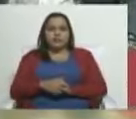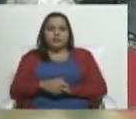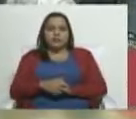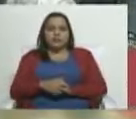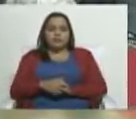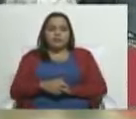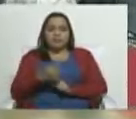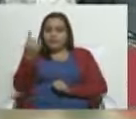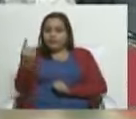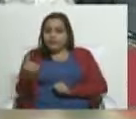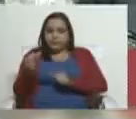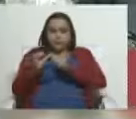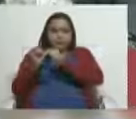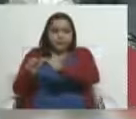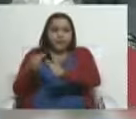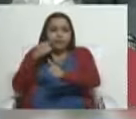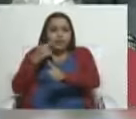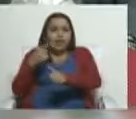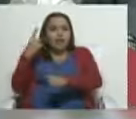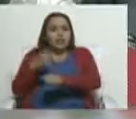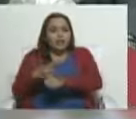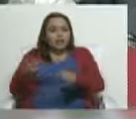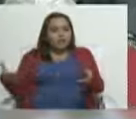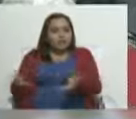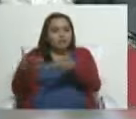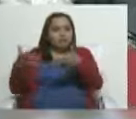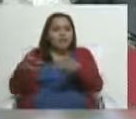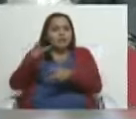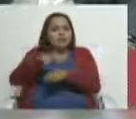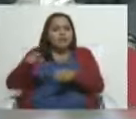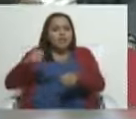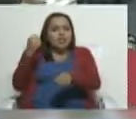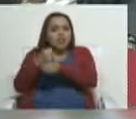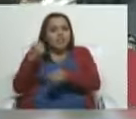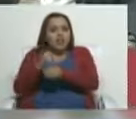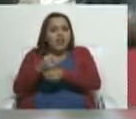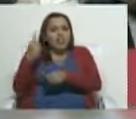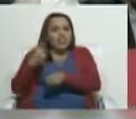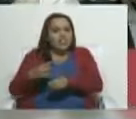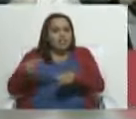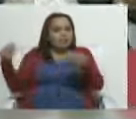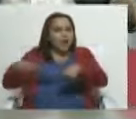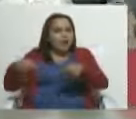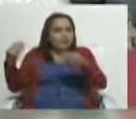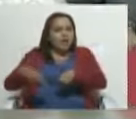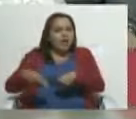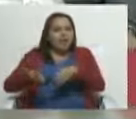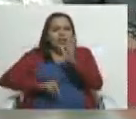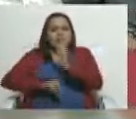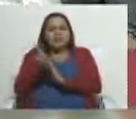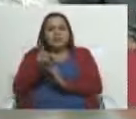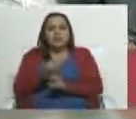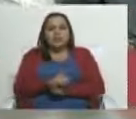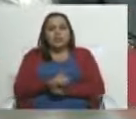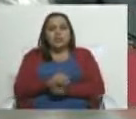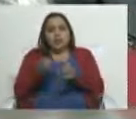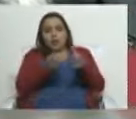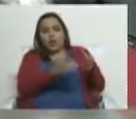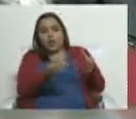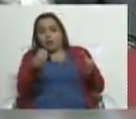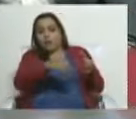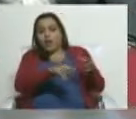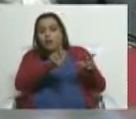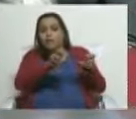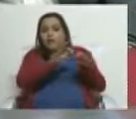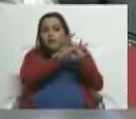incólume. El neofascismo dice, hay que explotar al trabajador, hay que desarrollar eso, y el posfascismo agrega una